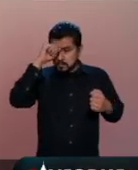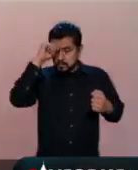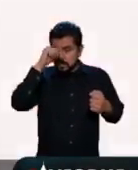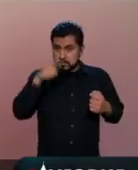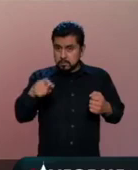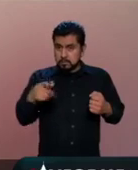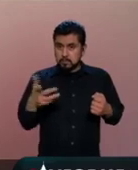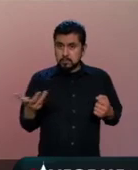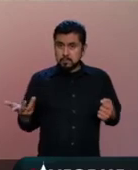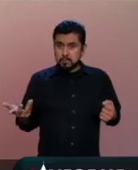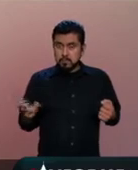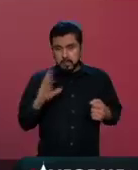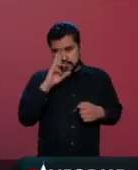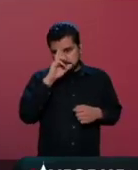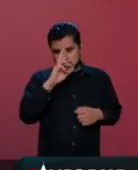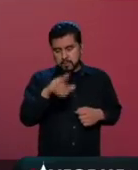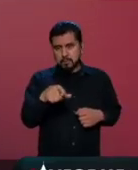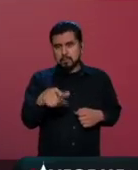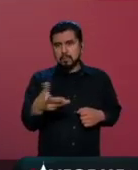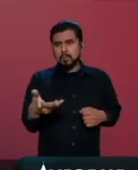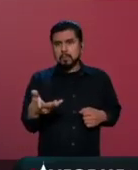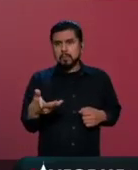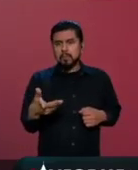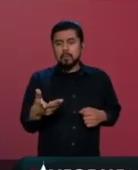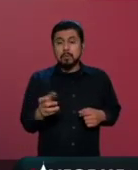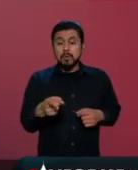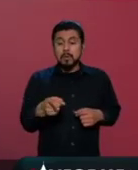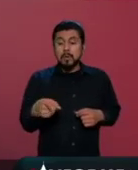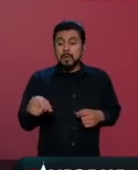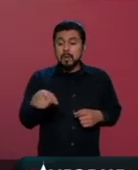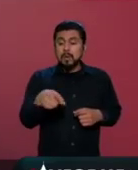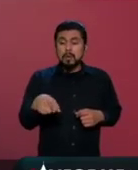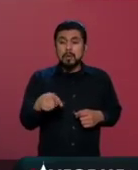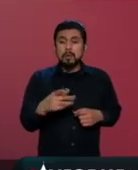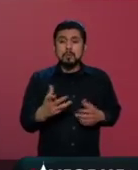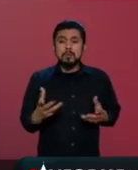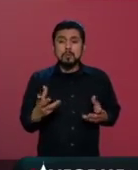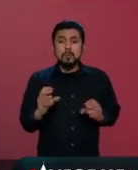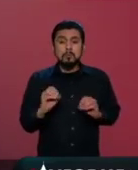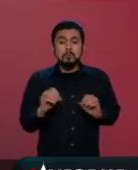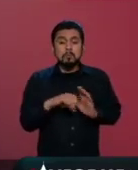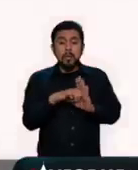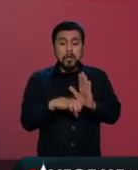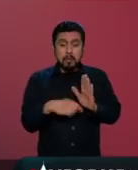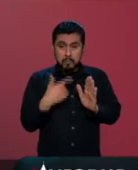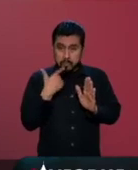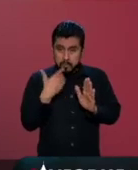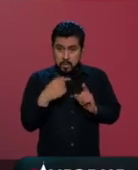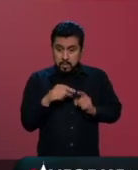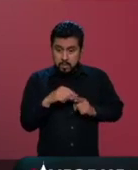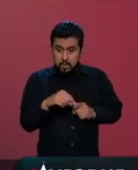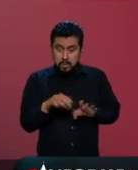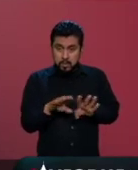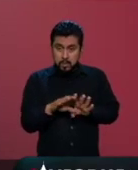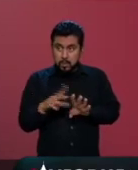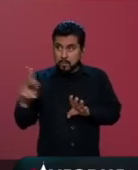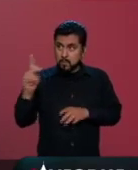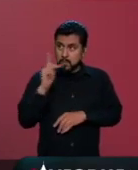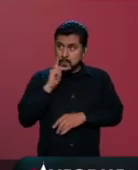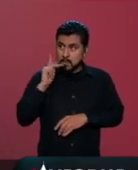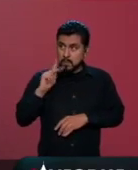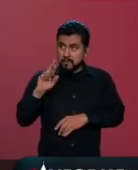que no siguen el ejemplo del Papa